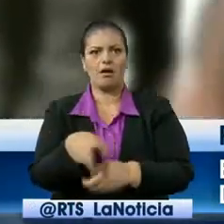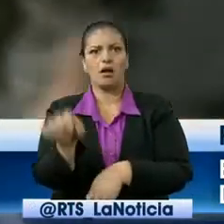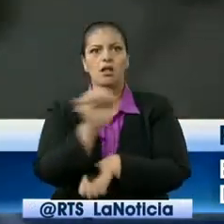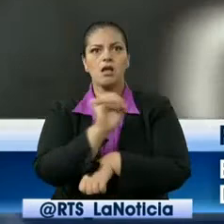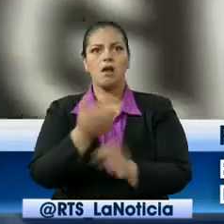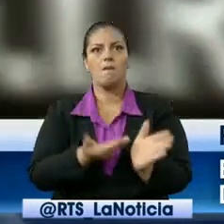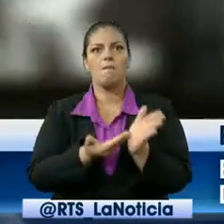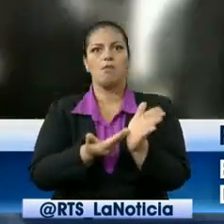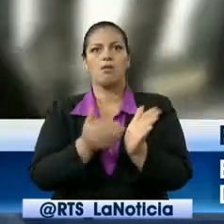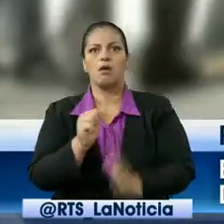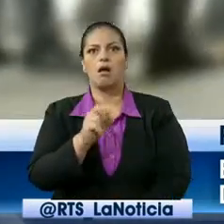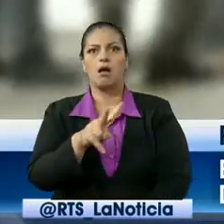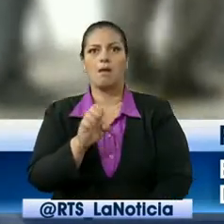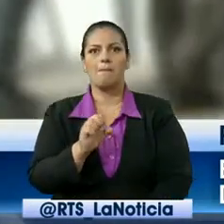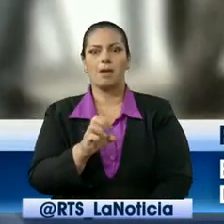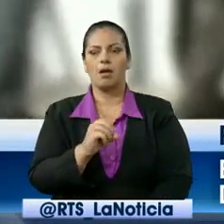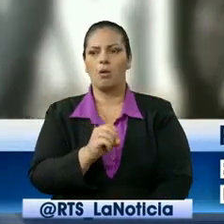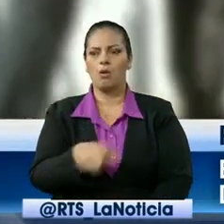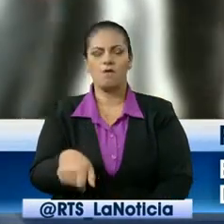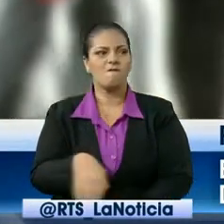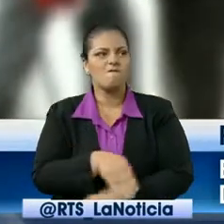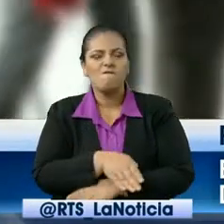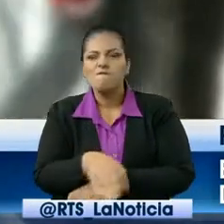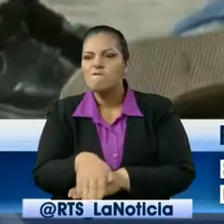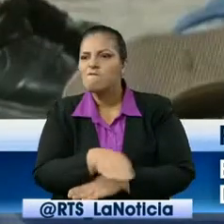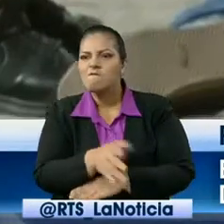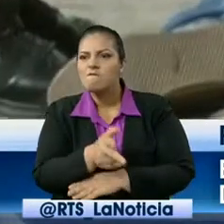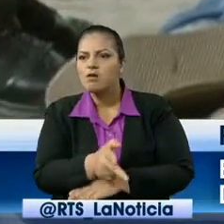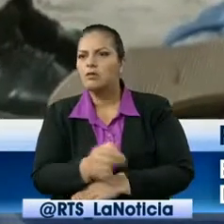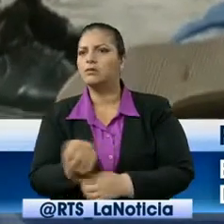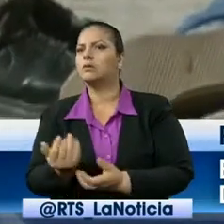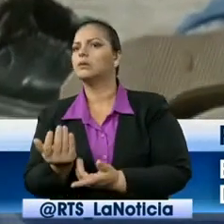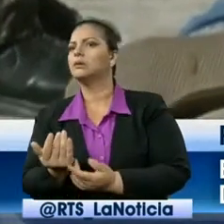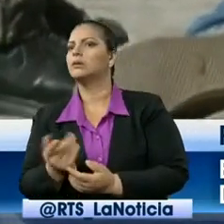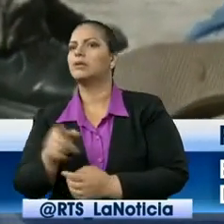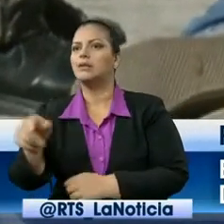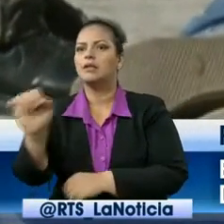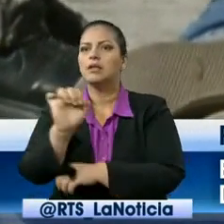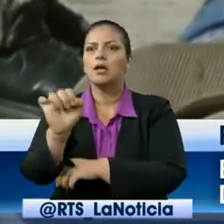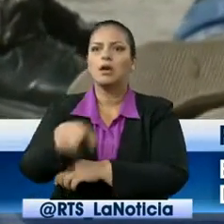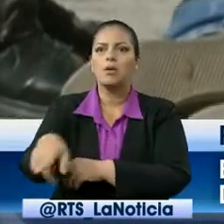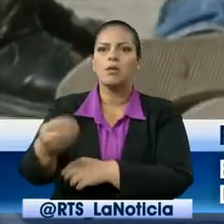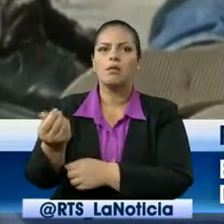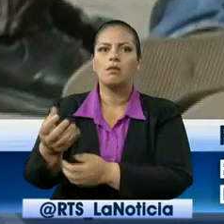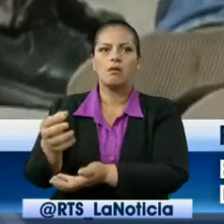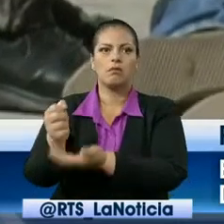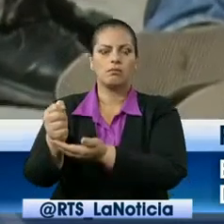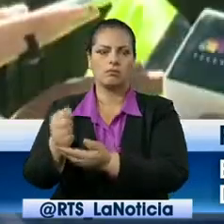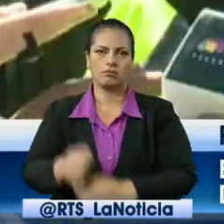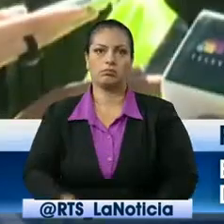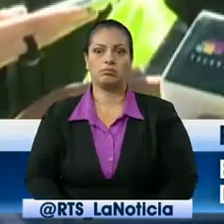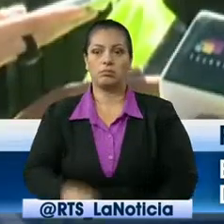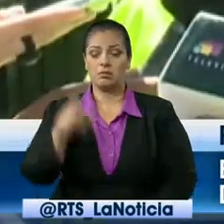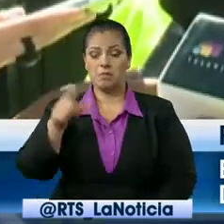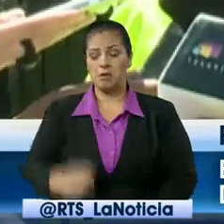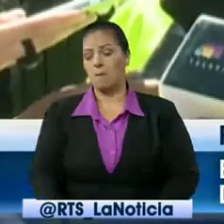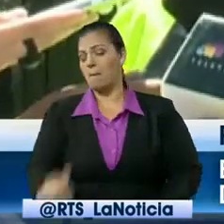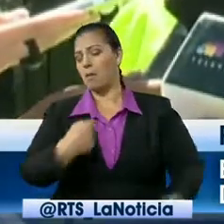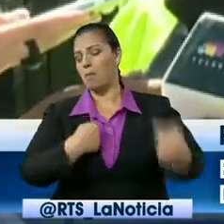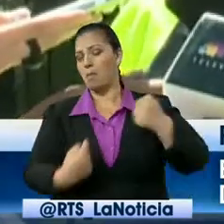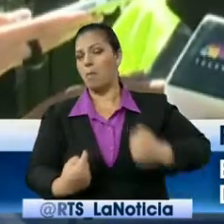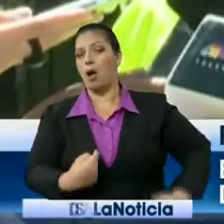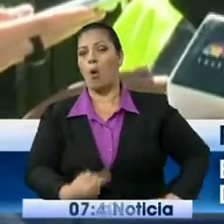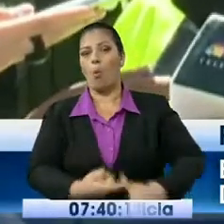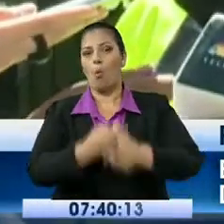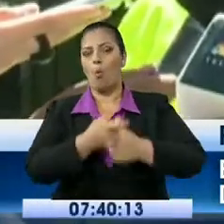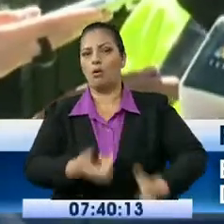frustrado por la policía y esposados fueron llevados hasta la cancha mientras el híbrido a una casa de salud con custodia policial encontramos en poder de los